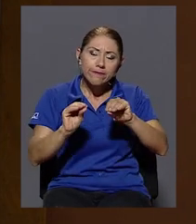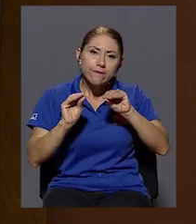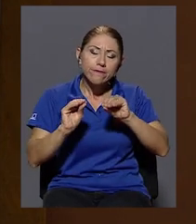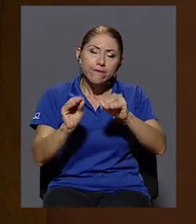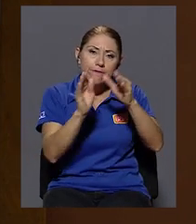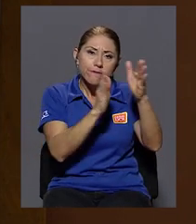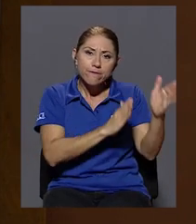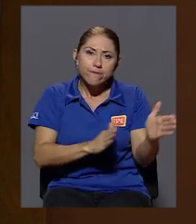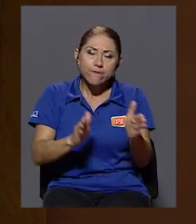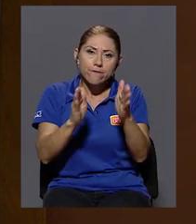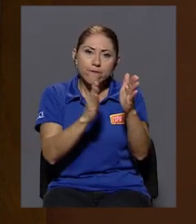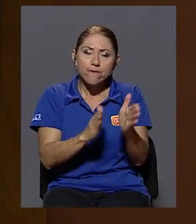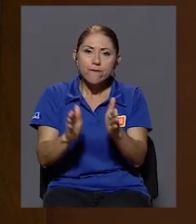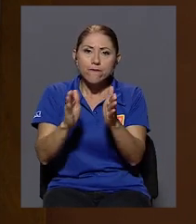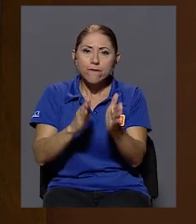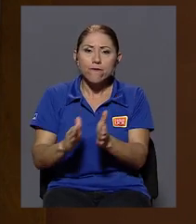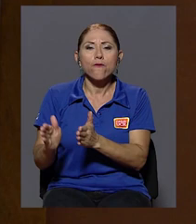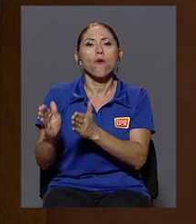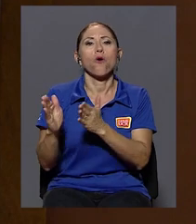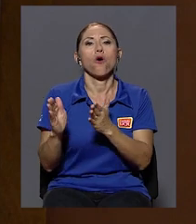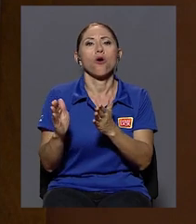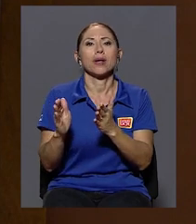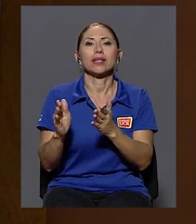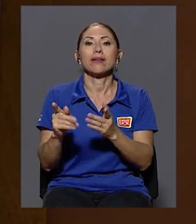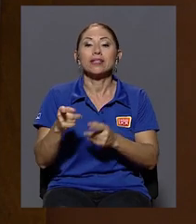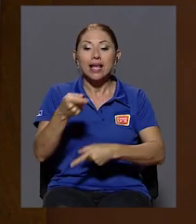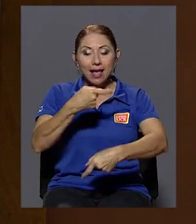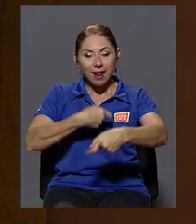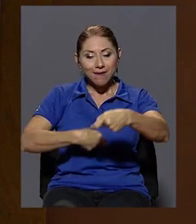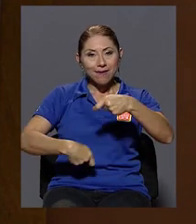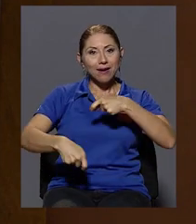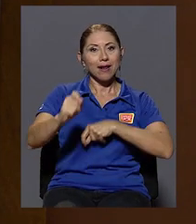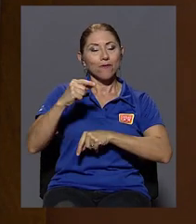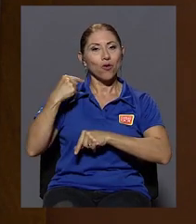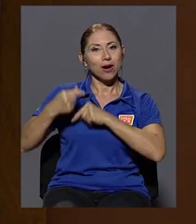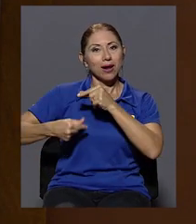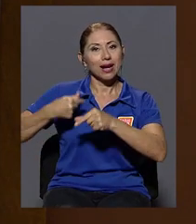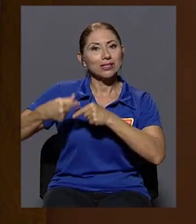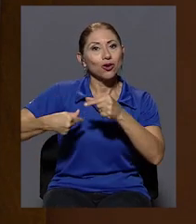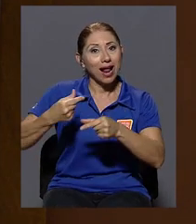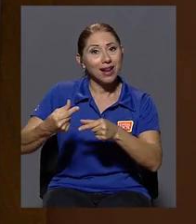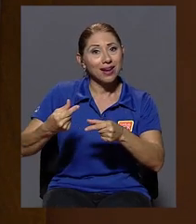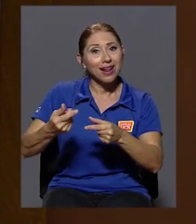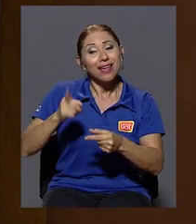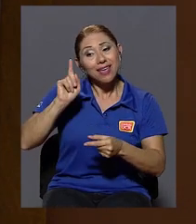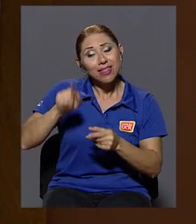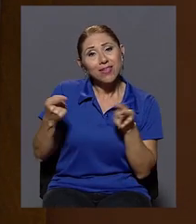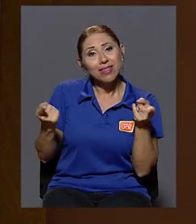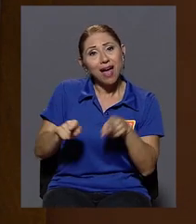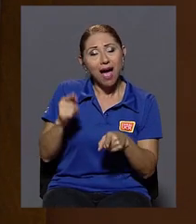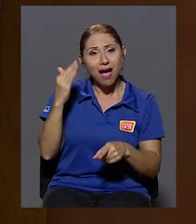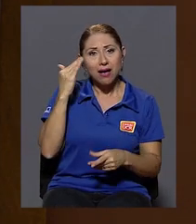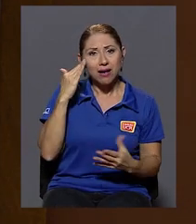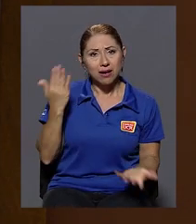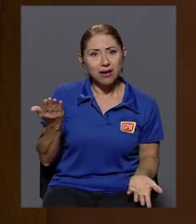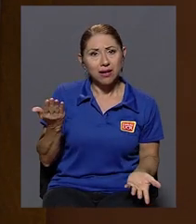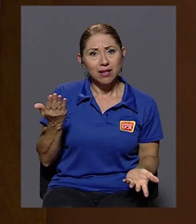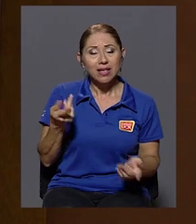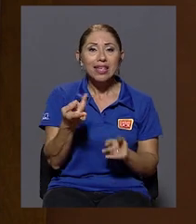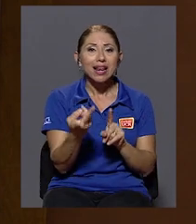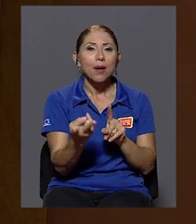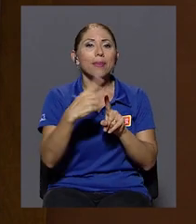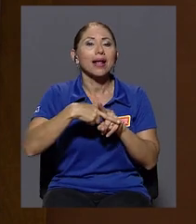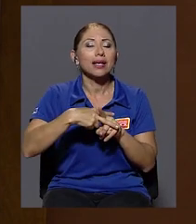formativas, pues, del relevo generacional que necesariamente tiene que darse en el conocimiento y